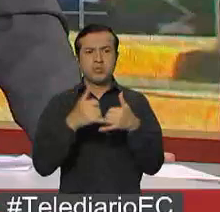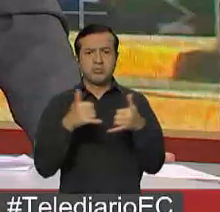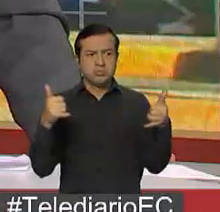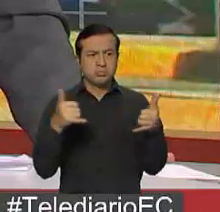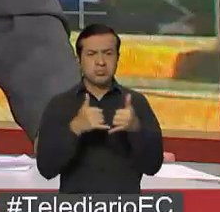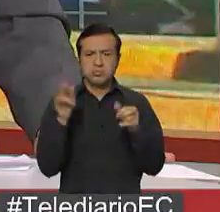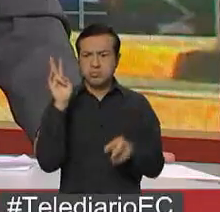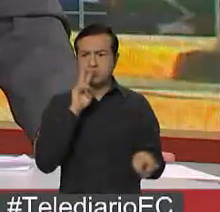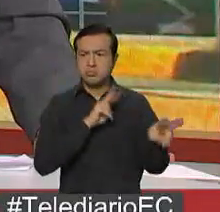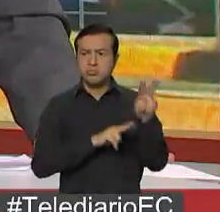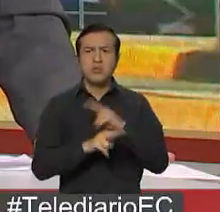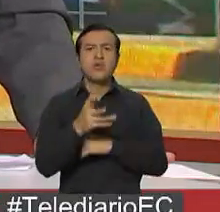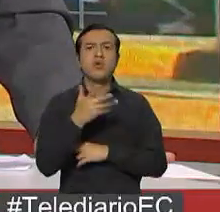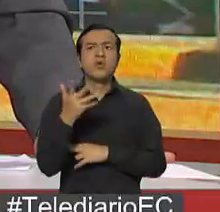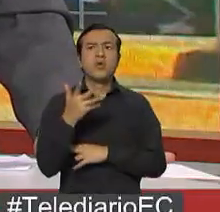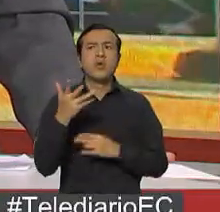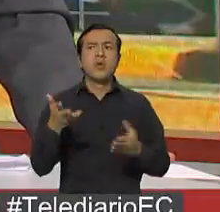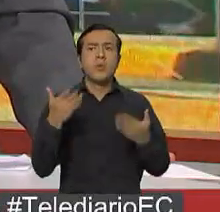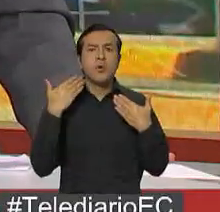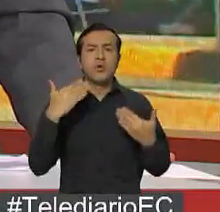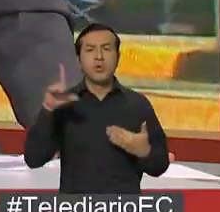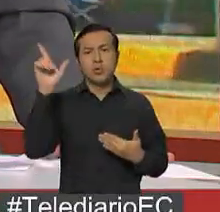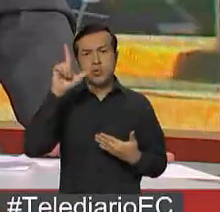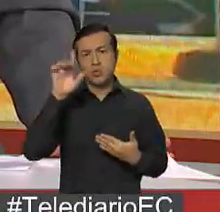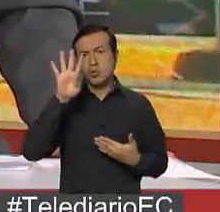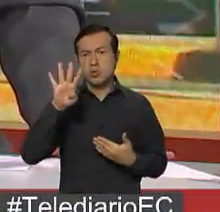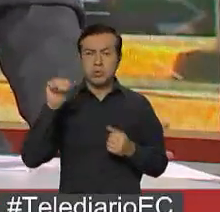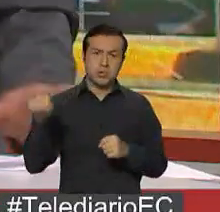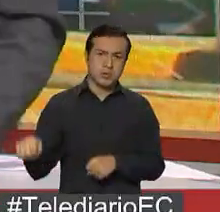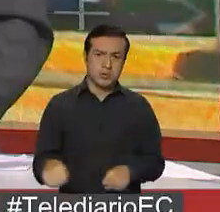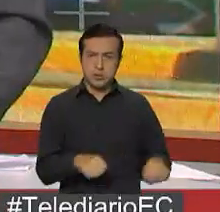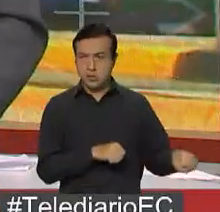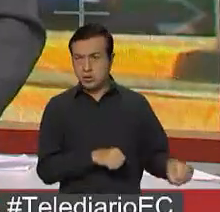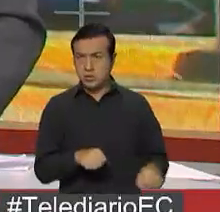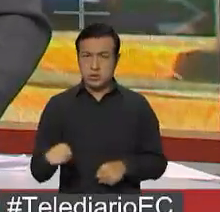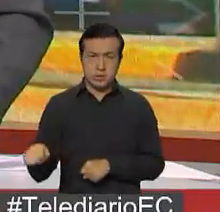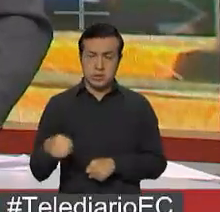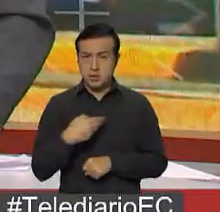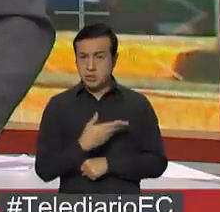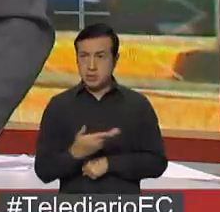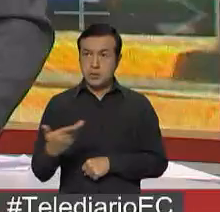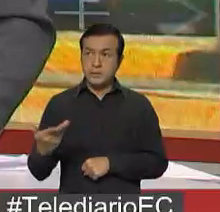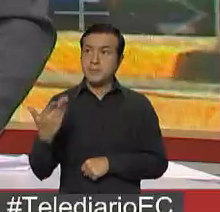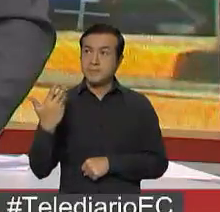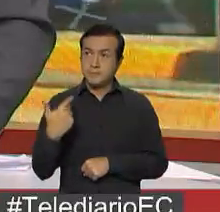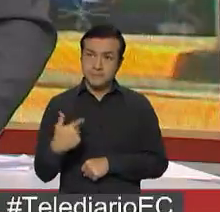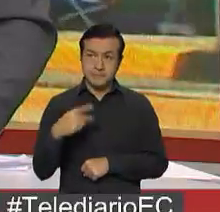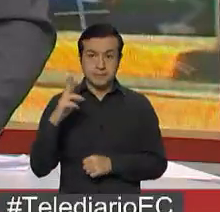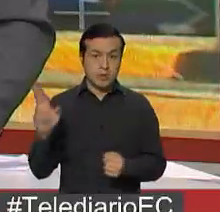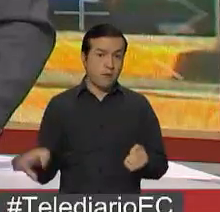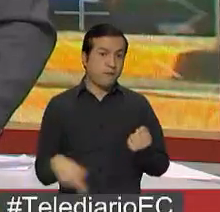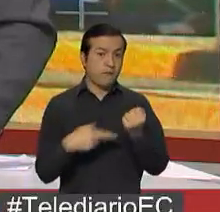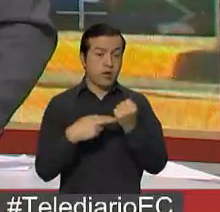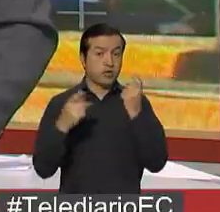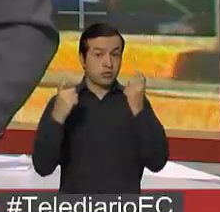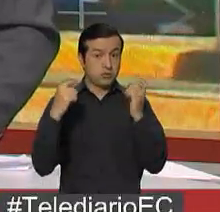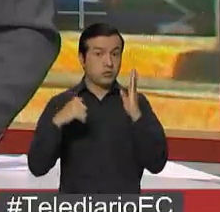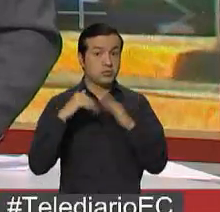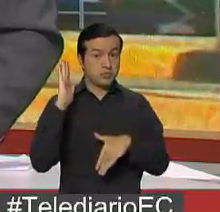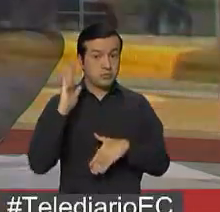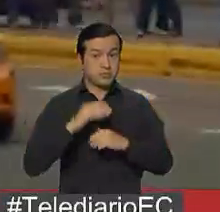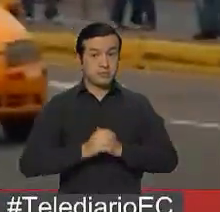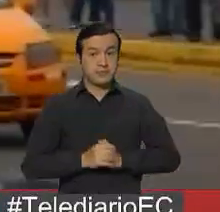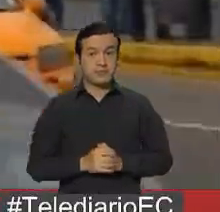observó en guayaquil es el lunes 4 de mayo frente a esto la fuerza pública tuvo que reforzar los controles